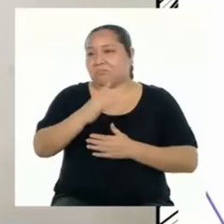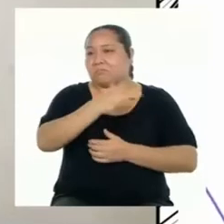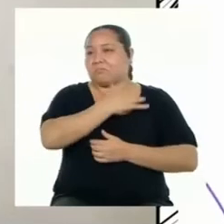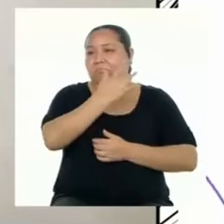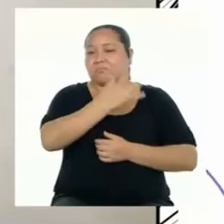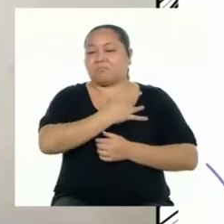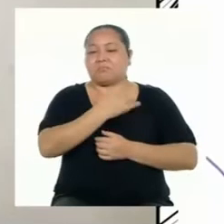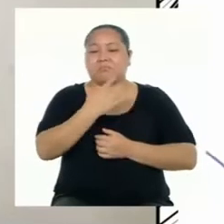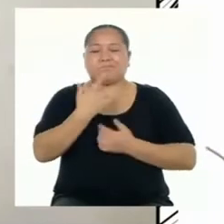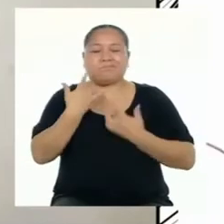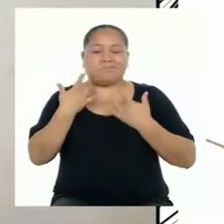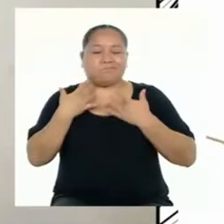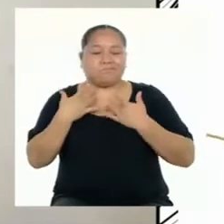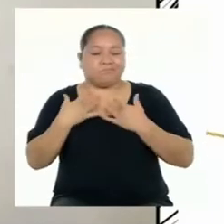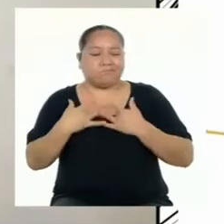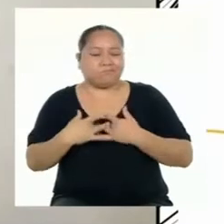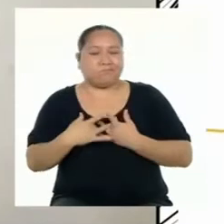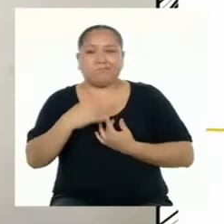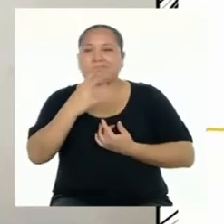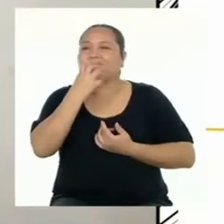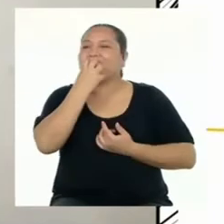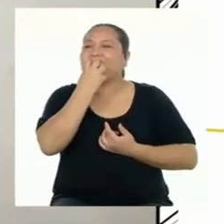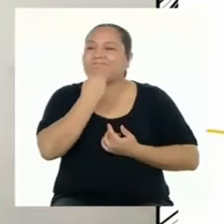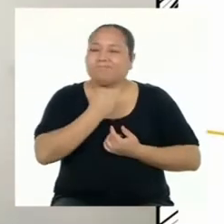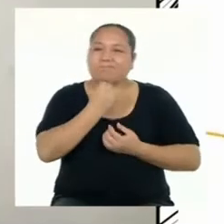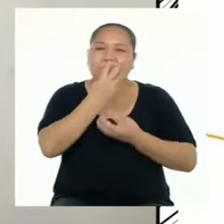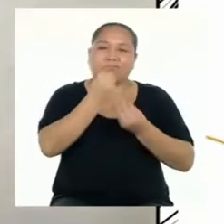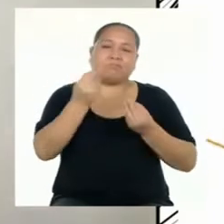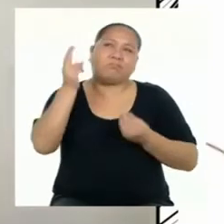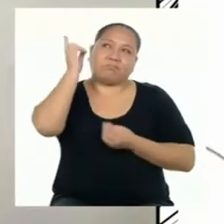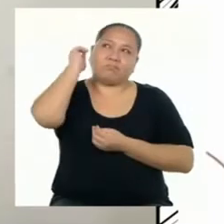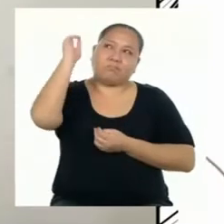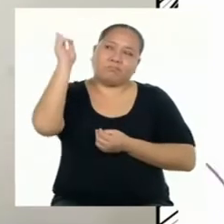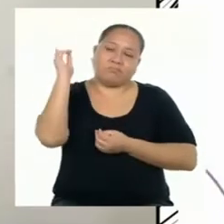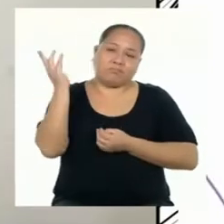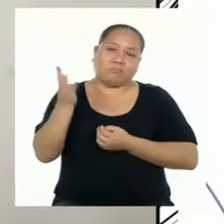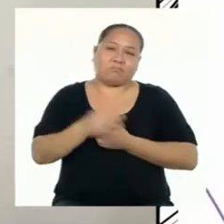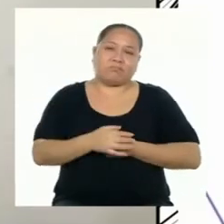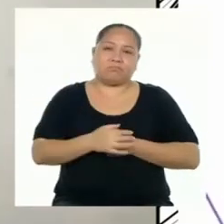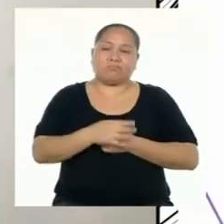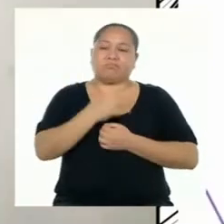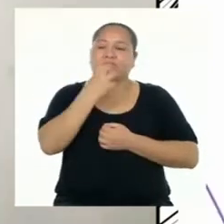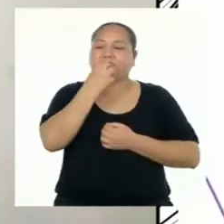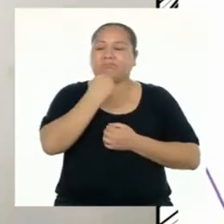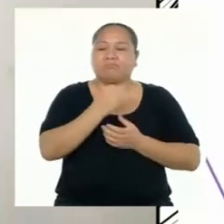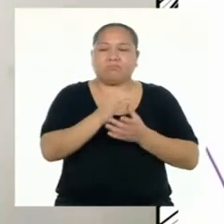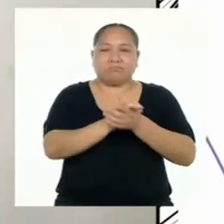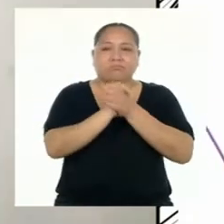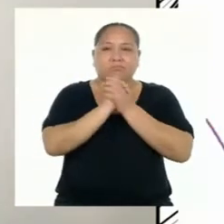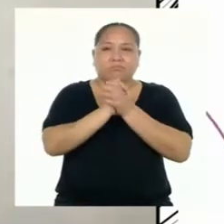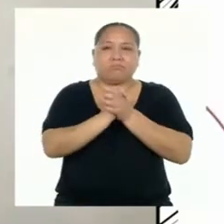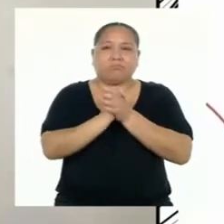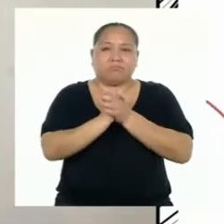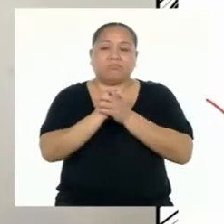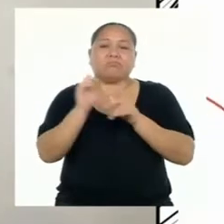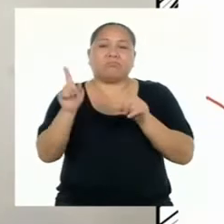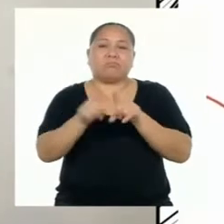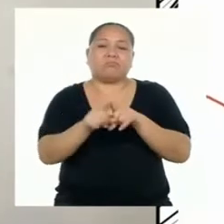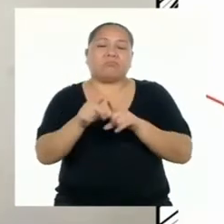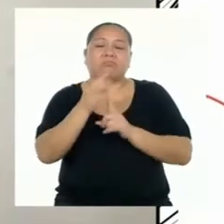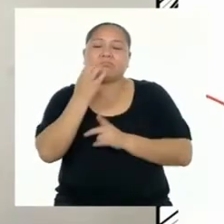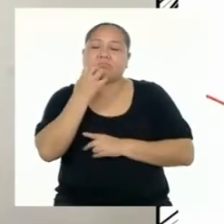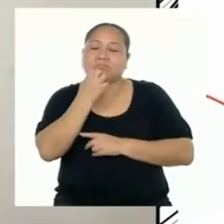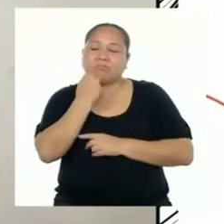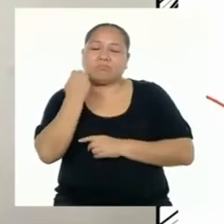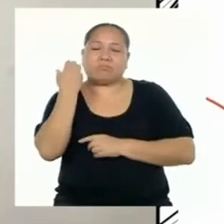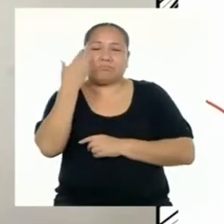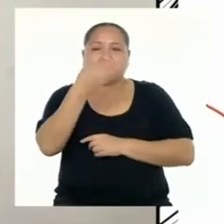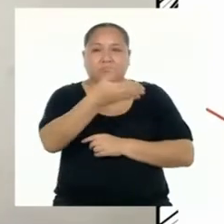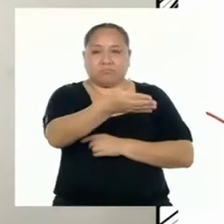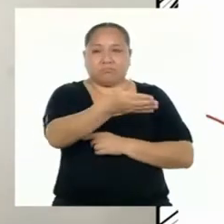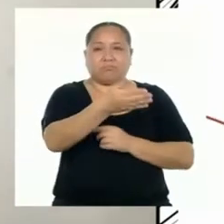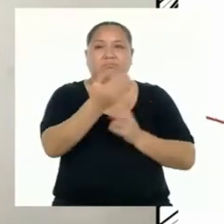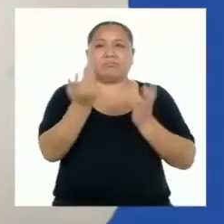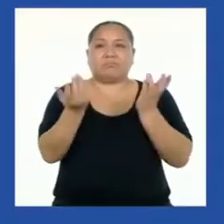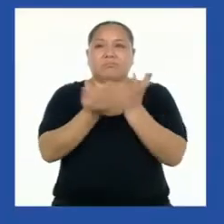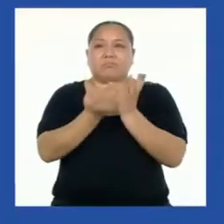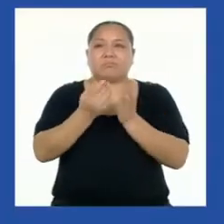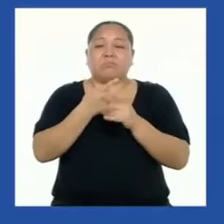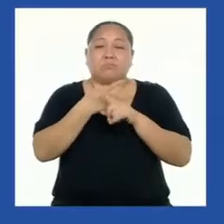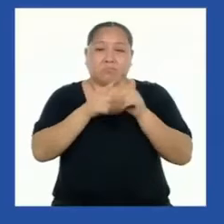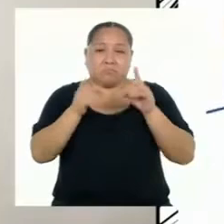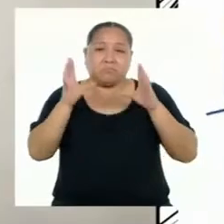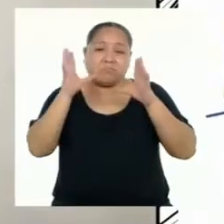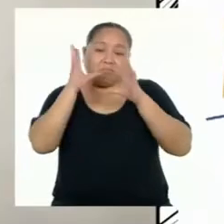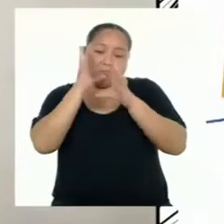sentía muy triste, porque extrañaba mucho a mis profesores, a mis compañeros e ir al colegio. Pero logré acostumbrarme poco a